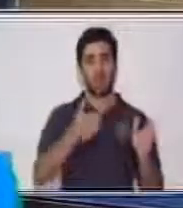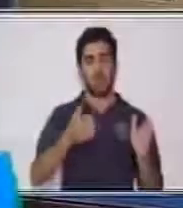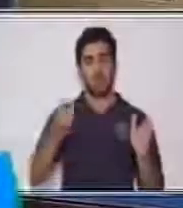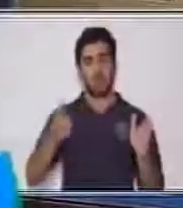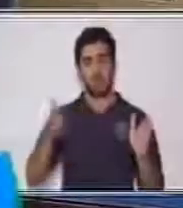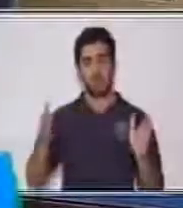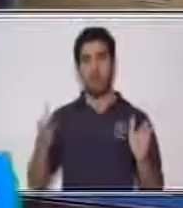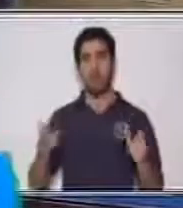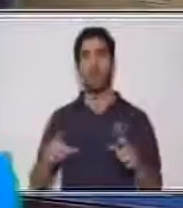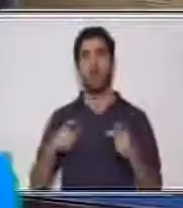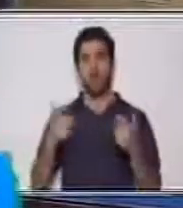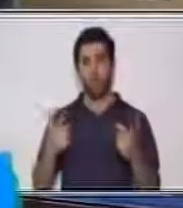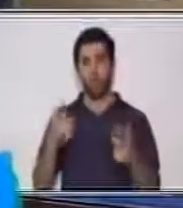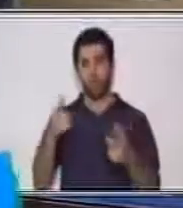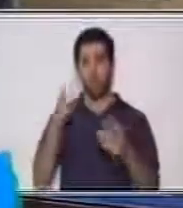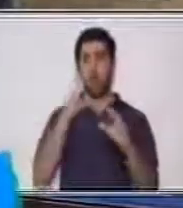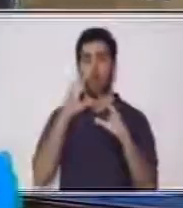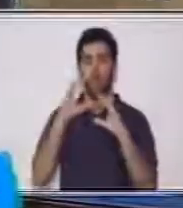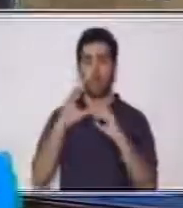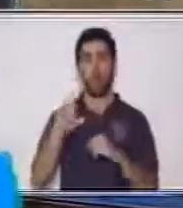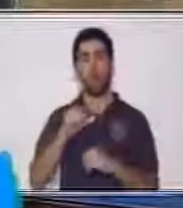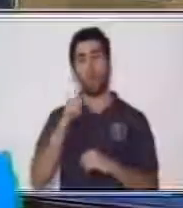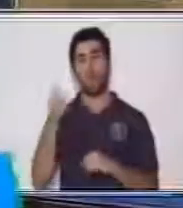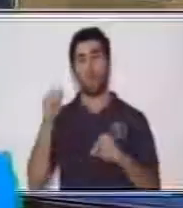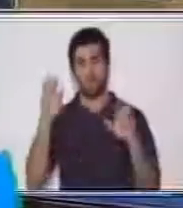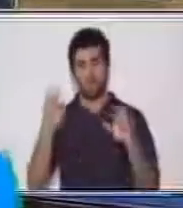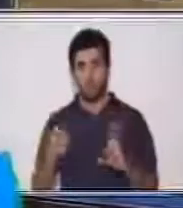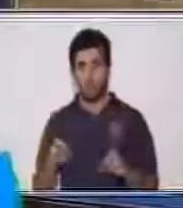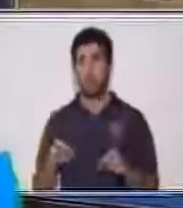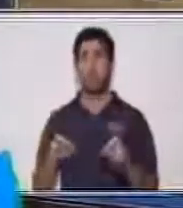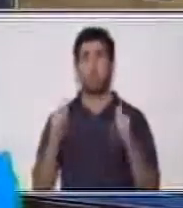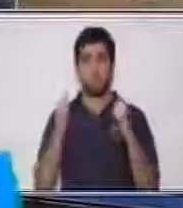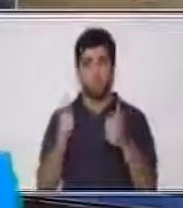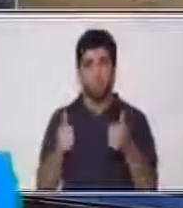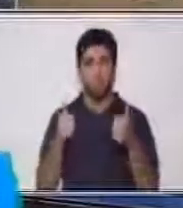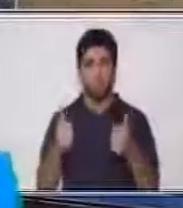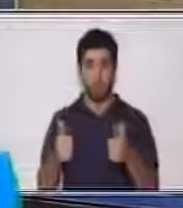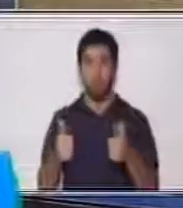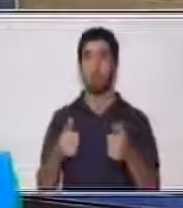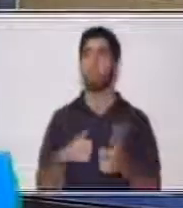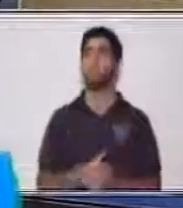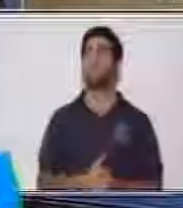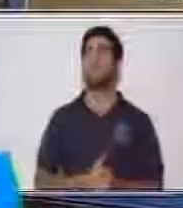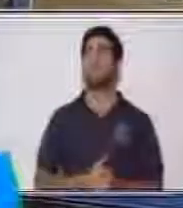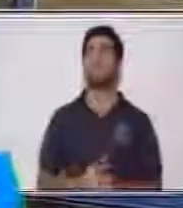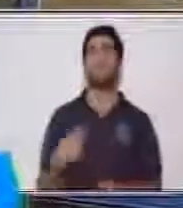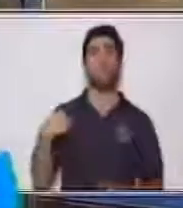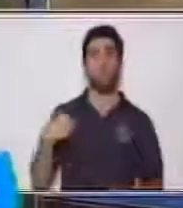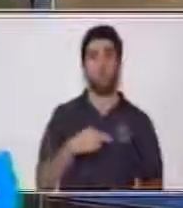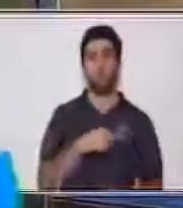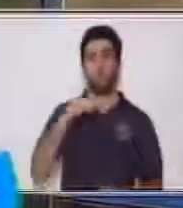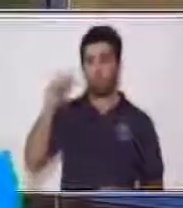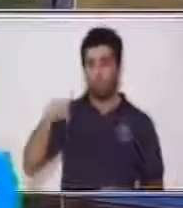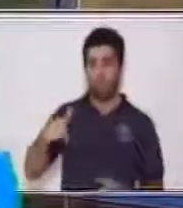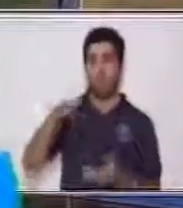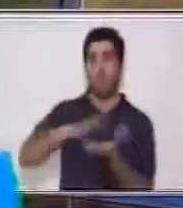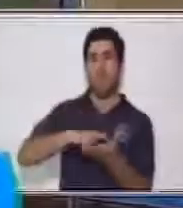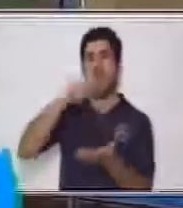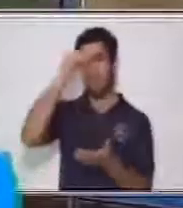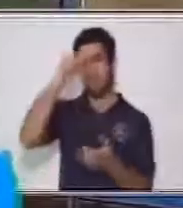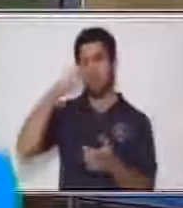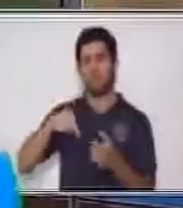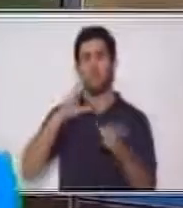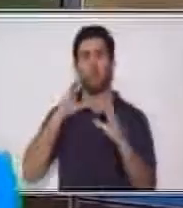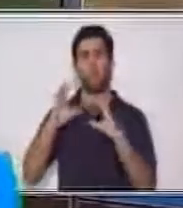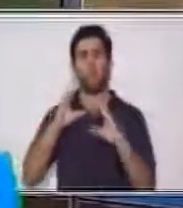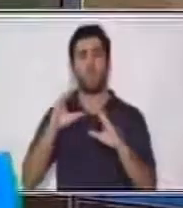de comunicarnos con los demás. Muy bien. Entonces, niños y niñas, ¿qué aprendimos el día de hoy en nuestra clase de